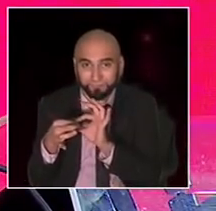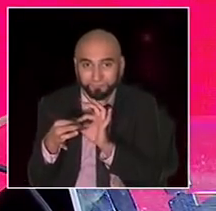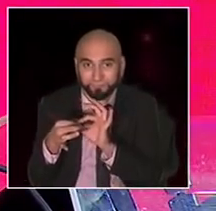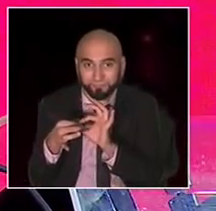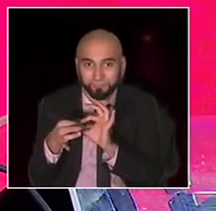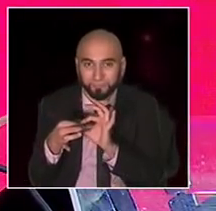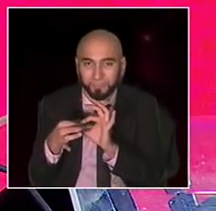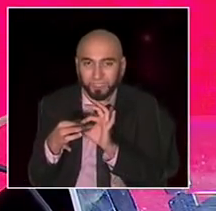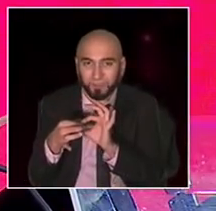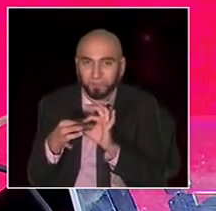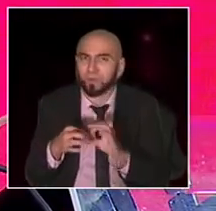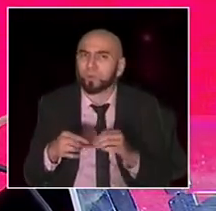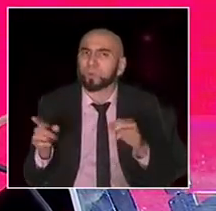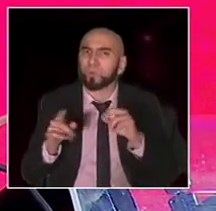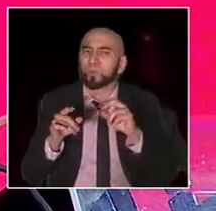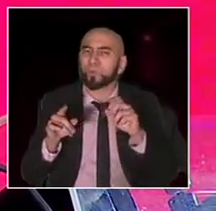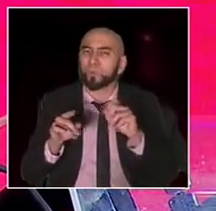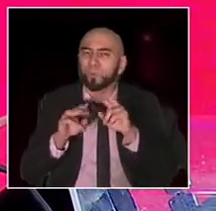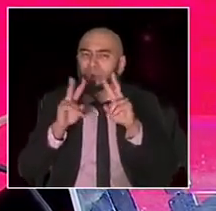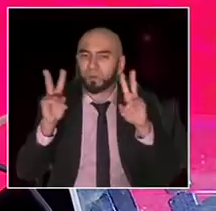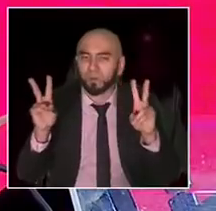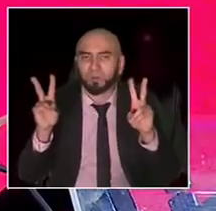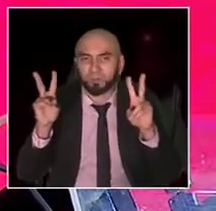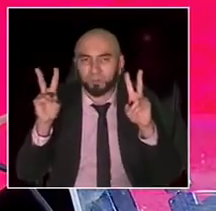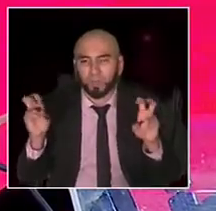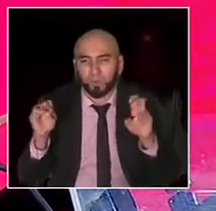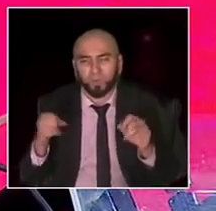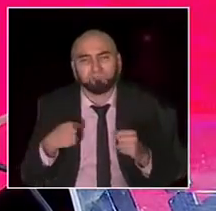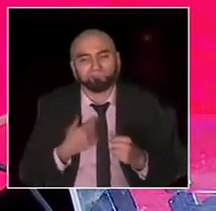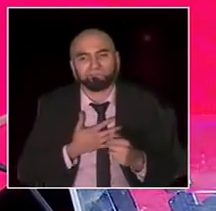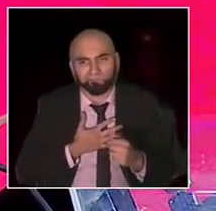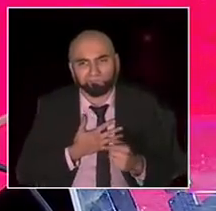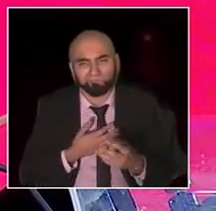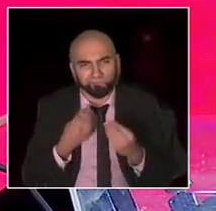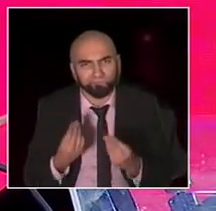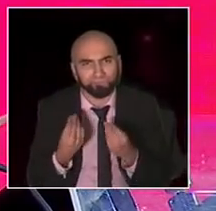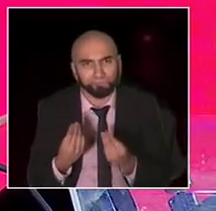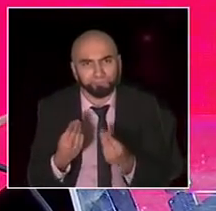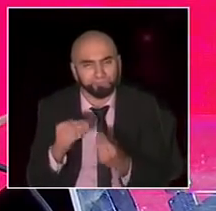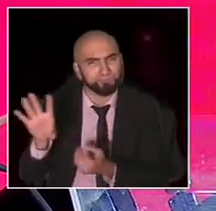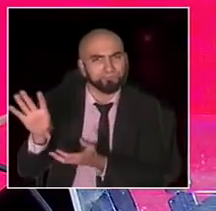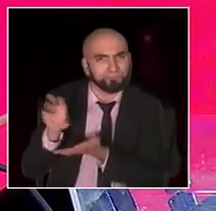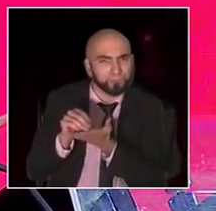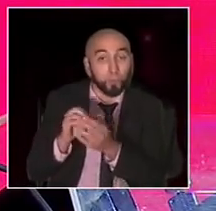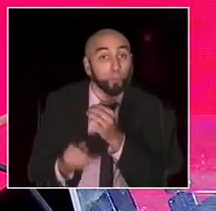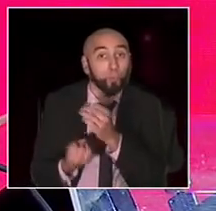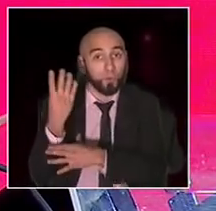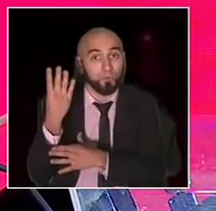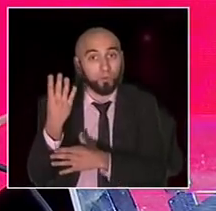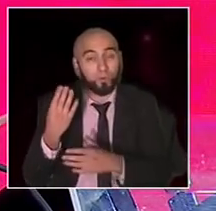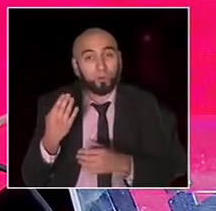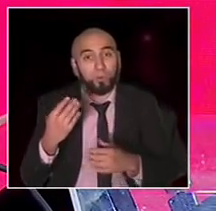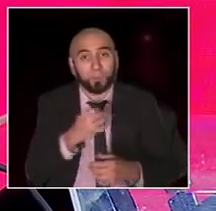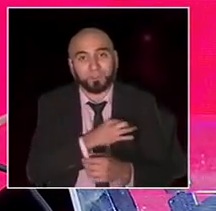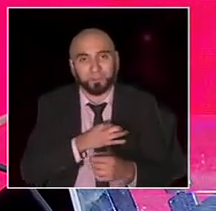es una fuente de inspiración y de confianza la creación del nuevo Ministerio de